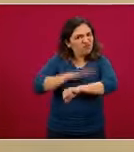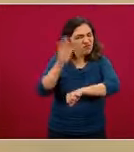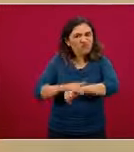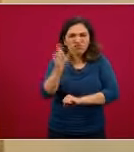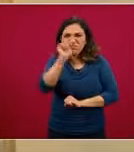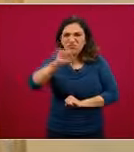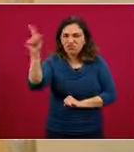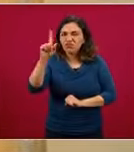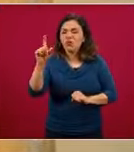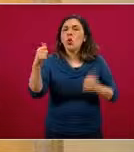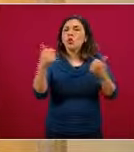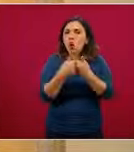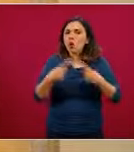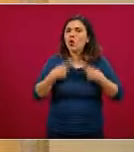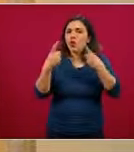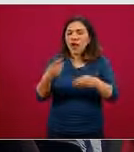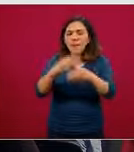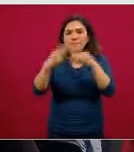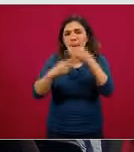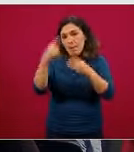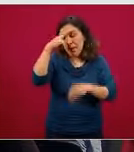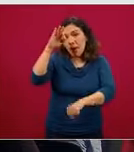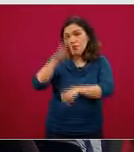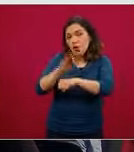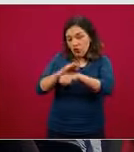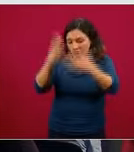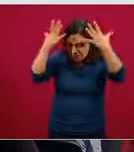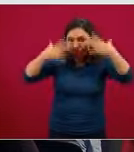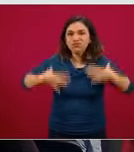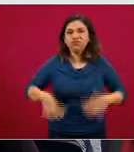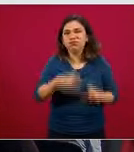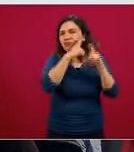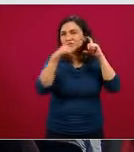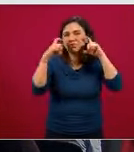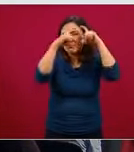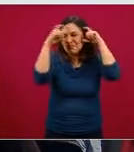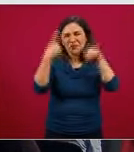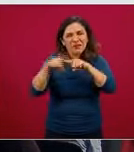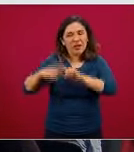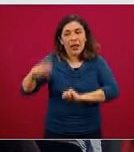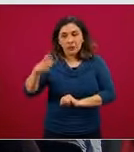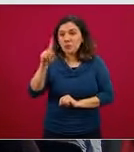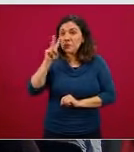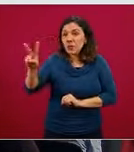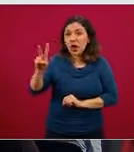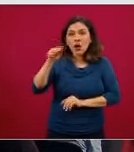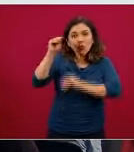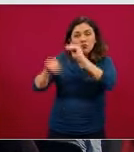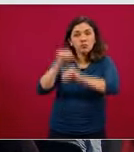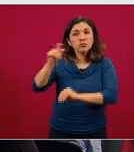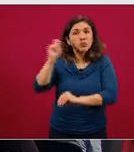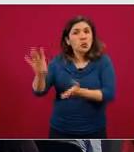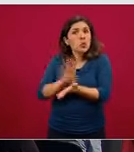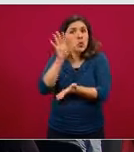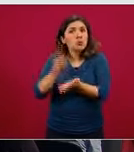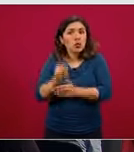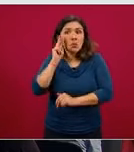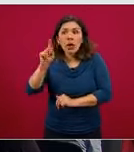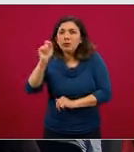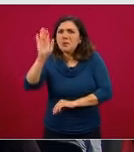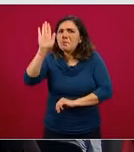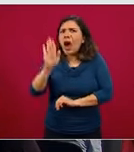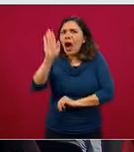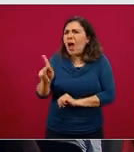y obviamente dotado del equipo de protección personal. Ustedes pueden ver que todo está completo, estamos prácticamente en un